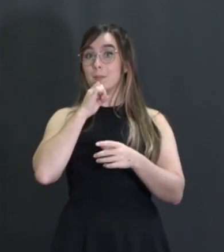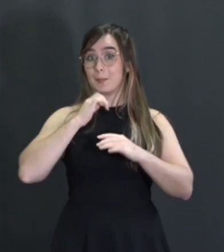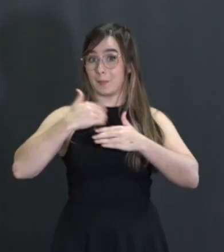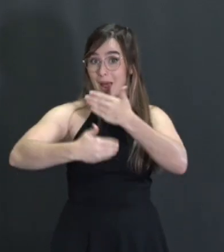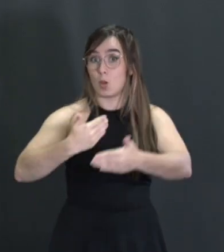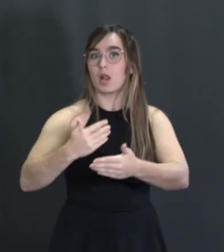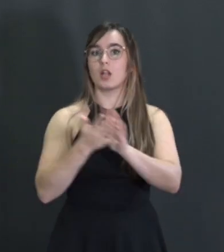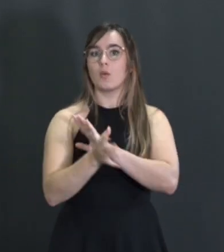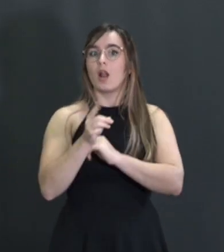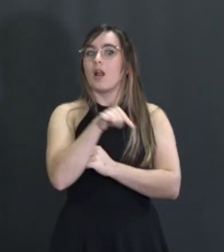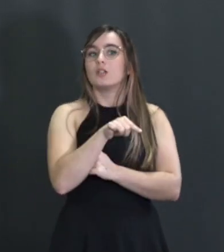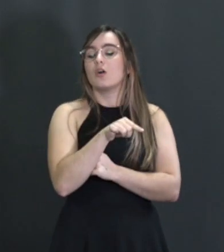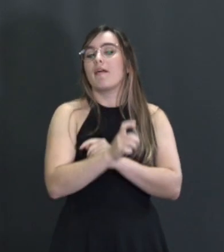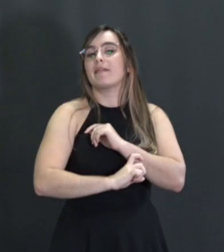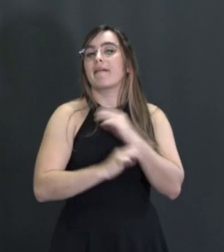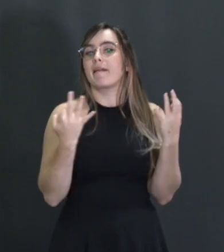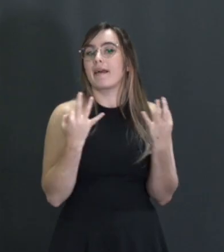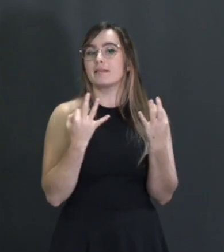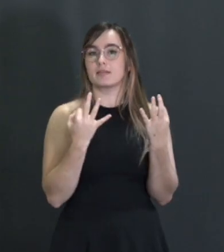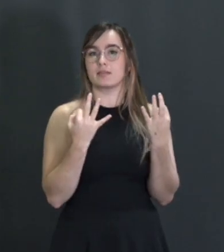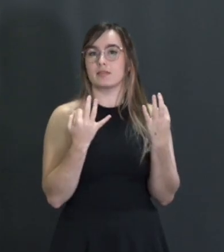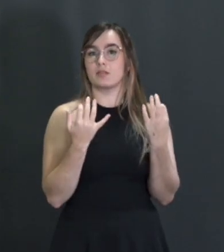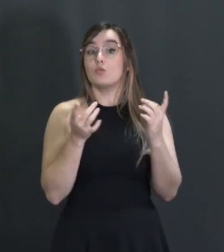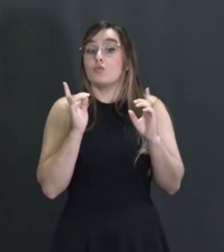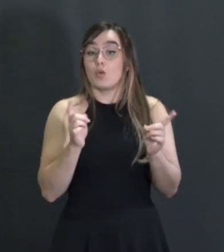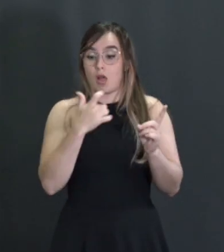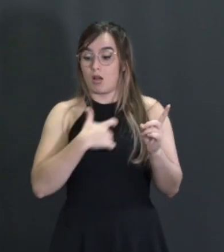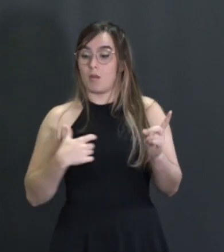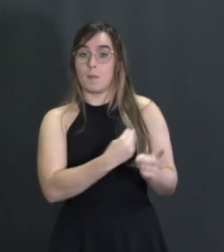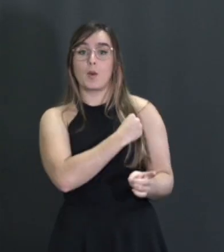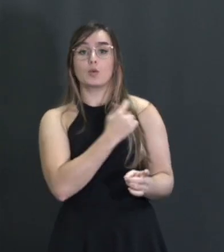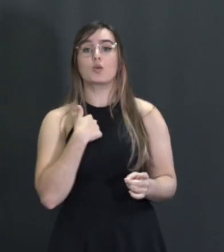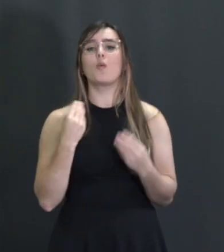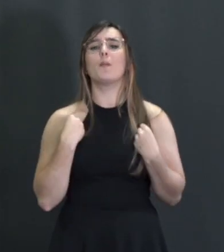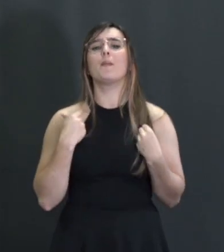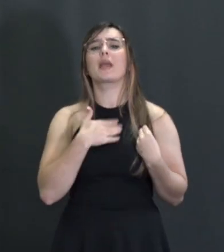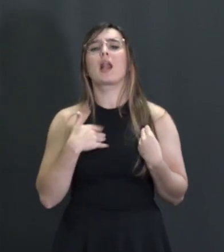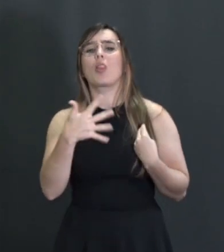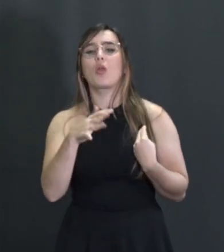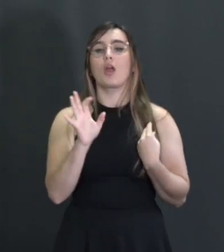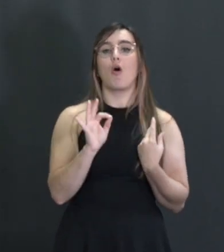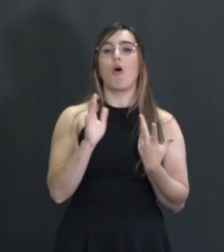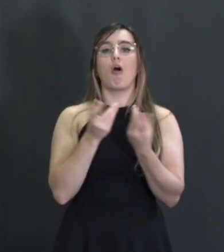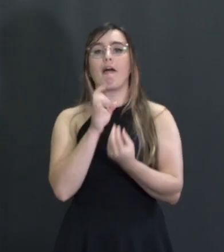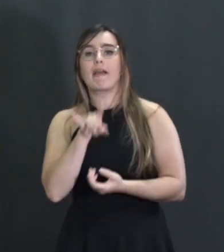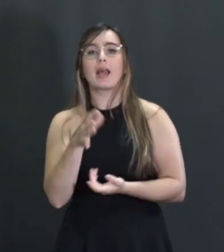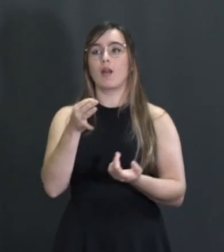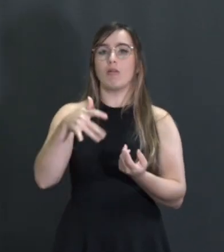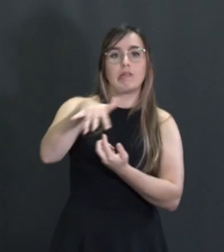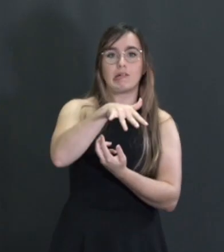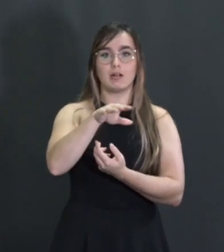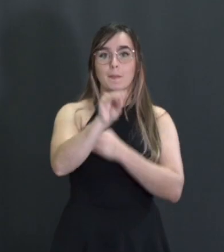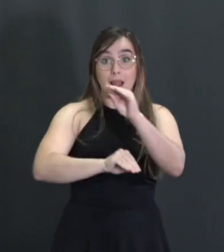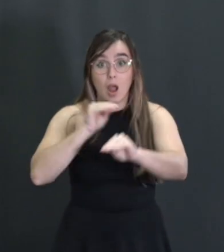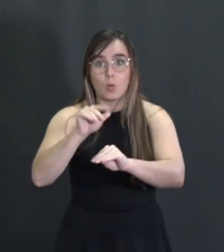cosa que preguntarnos cómo y dónde queremos vivir. A eso debe responder esa